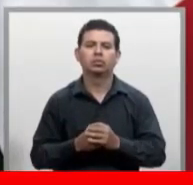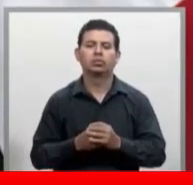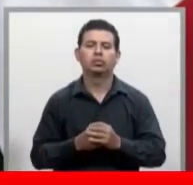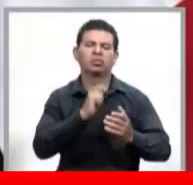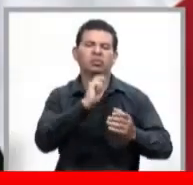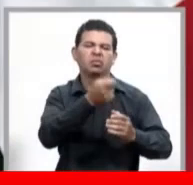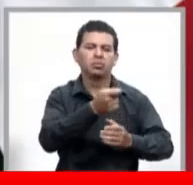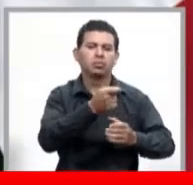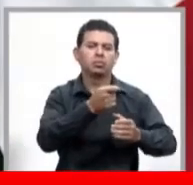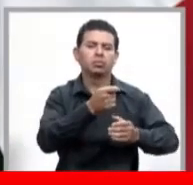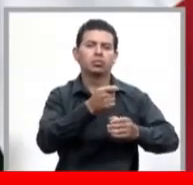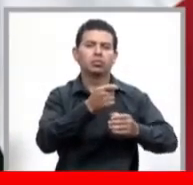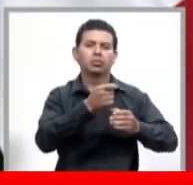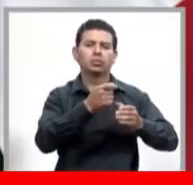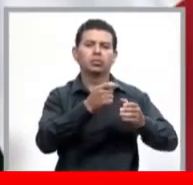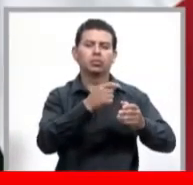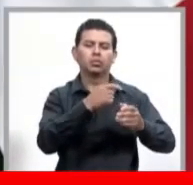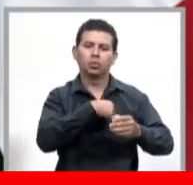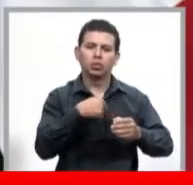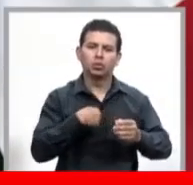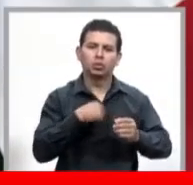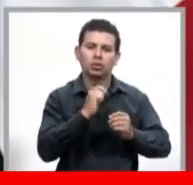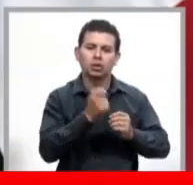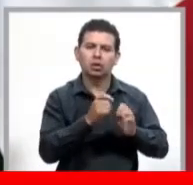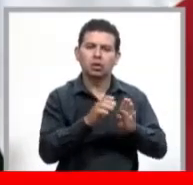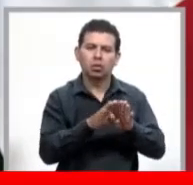significa? Que estaremos